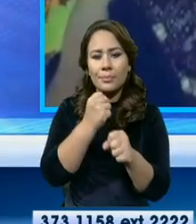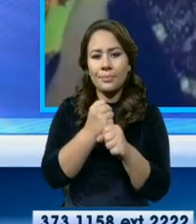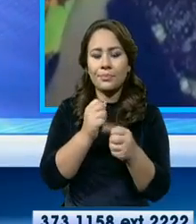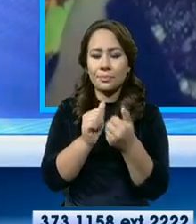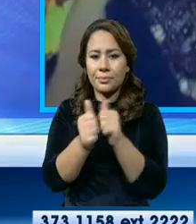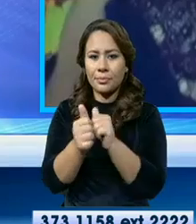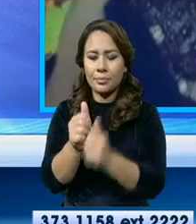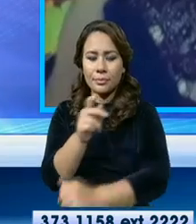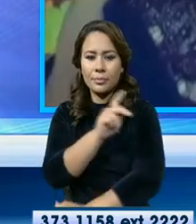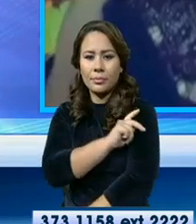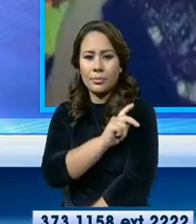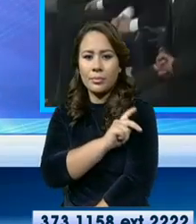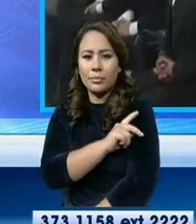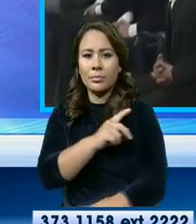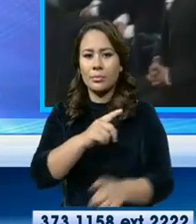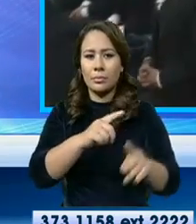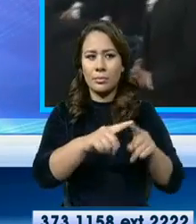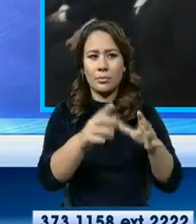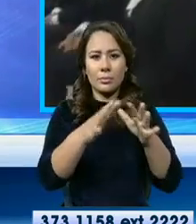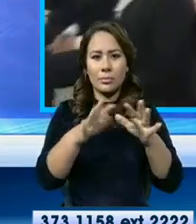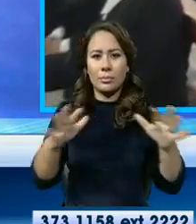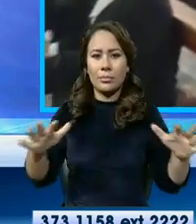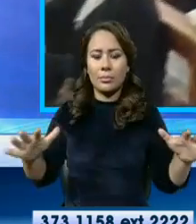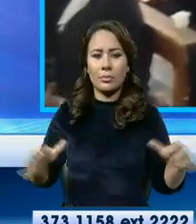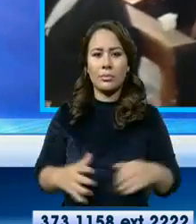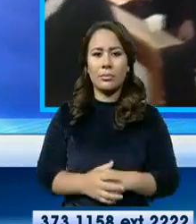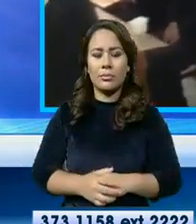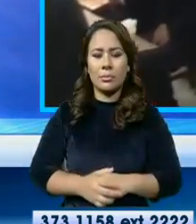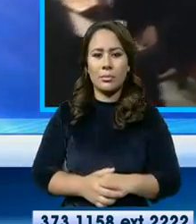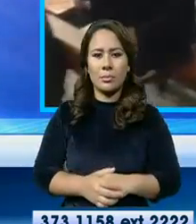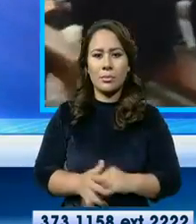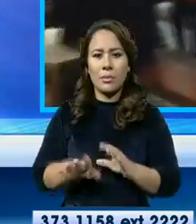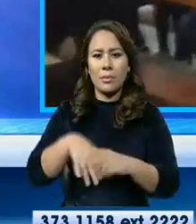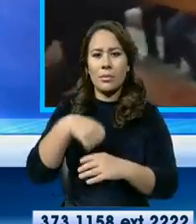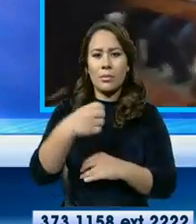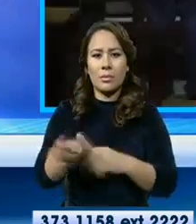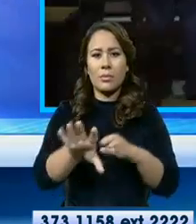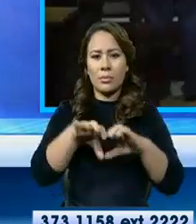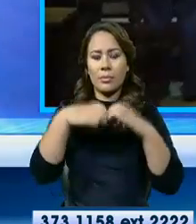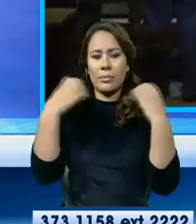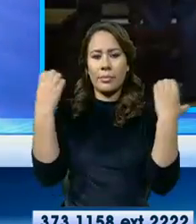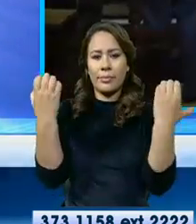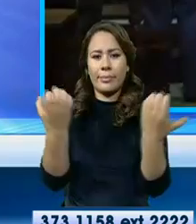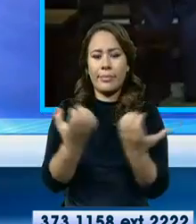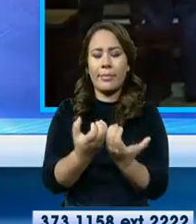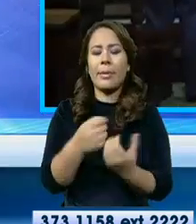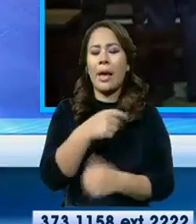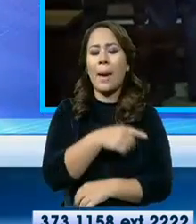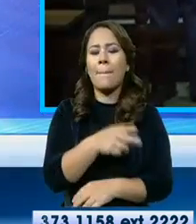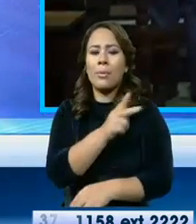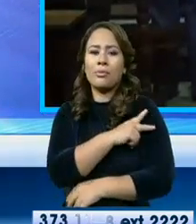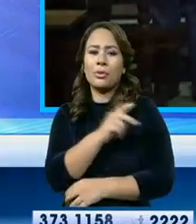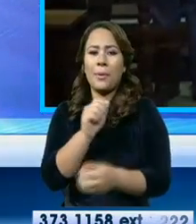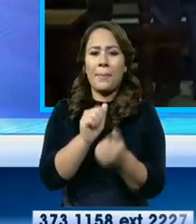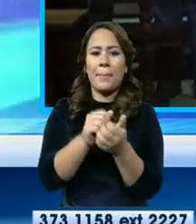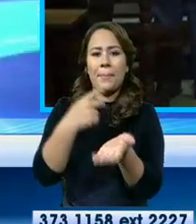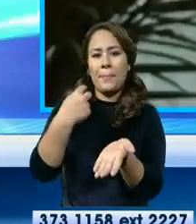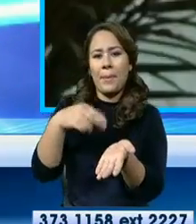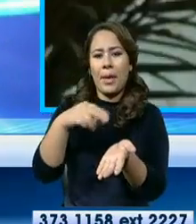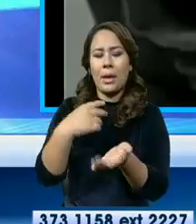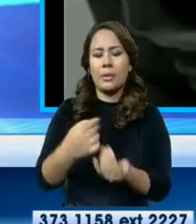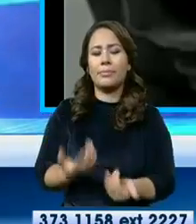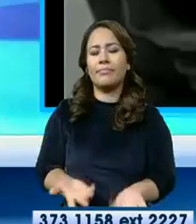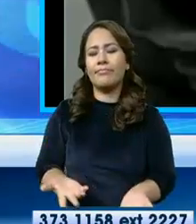como profesor de bailoterapia afuera del estadio acá de la ciudad de Loja. Marcela, quiero agradecerte y no